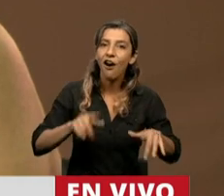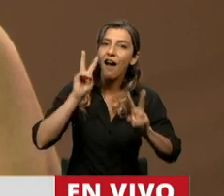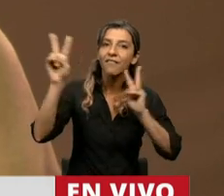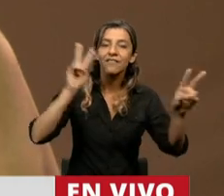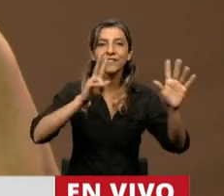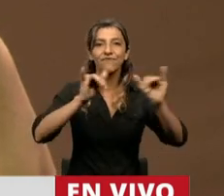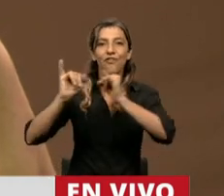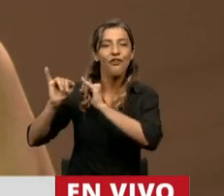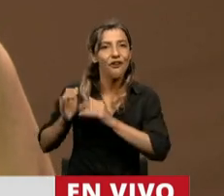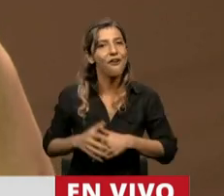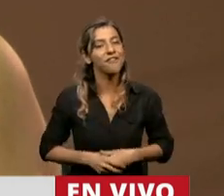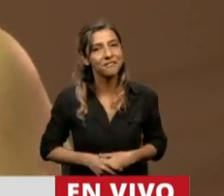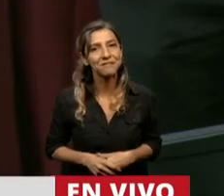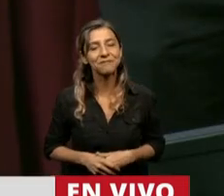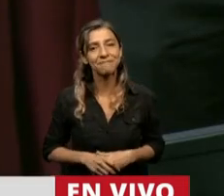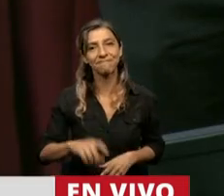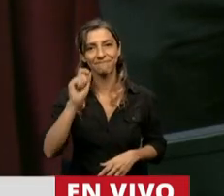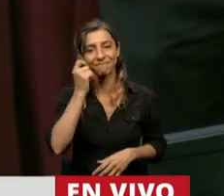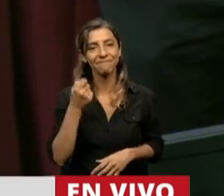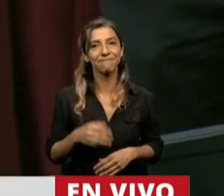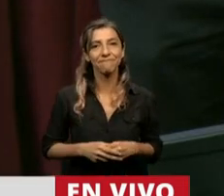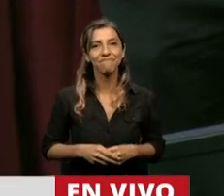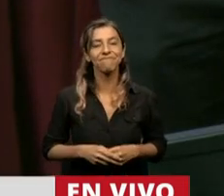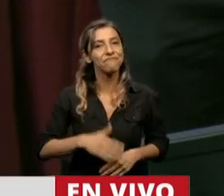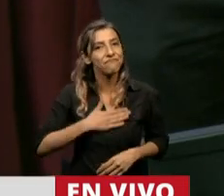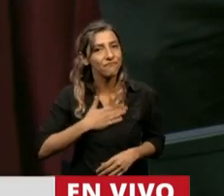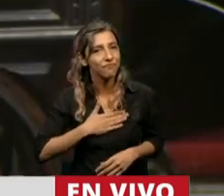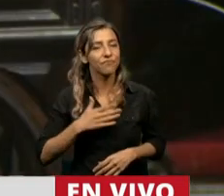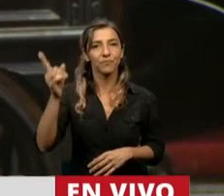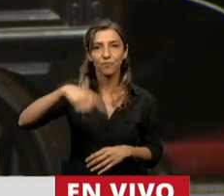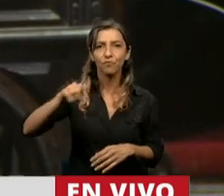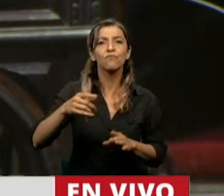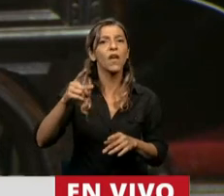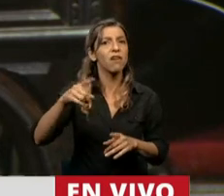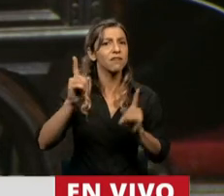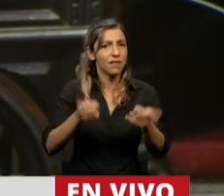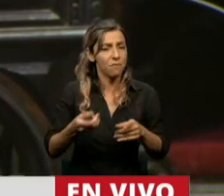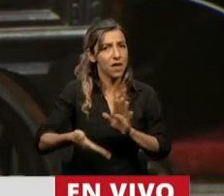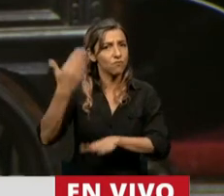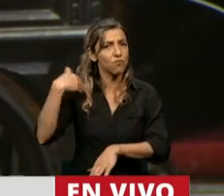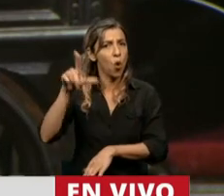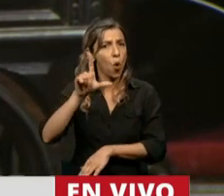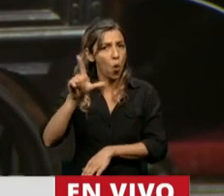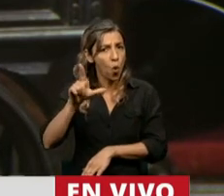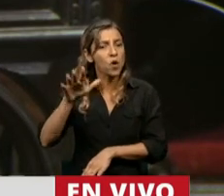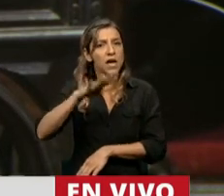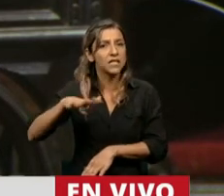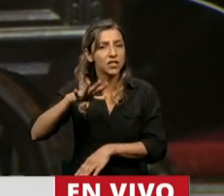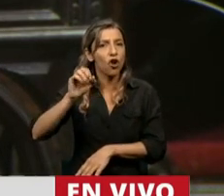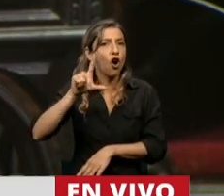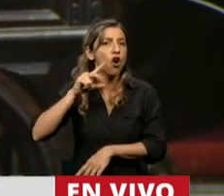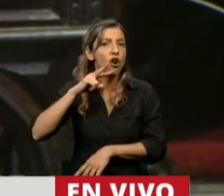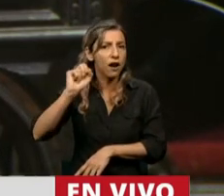Celebrar que también fueron parte protagónica del círculo el lunes en Olivos, un círculo en el que